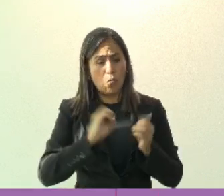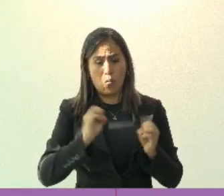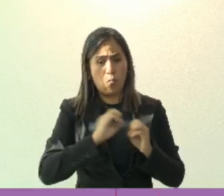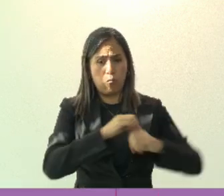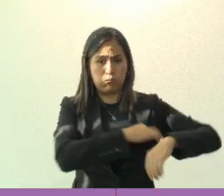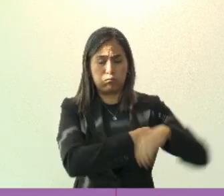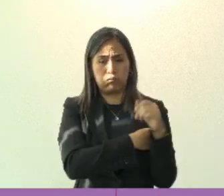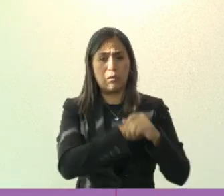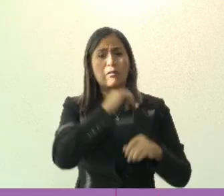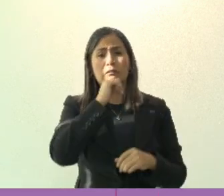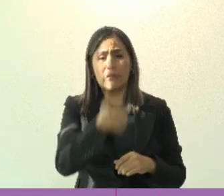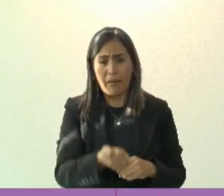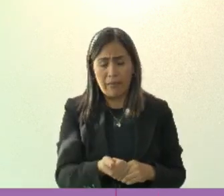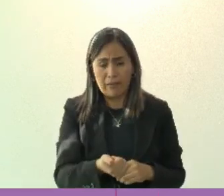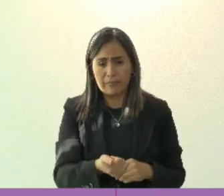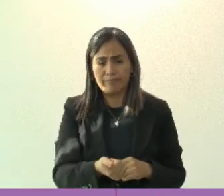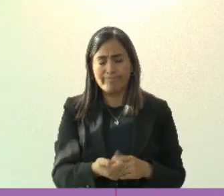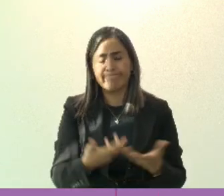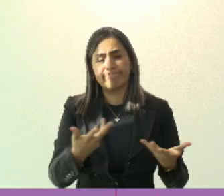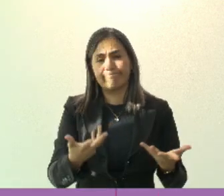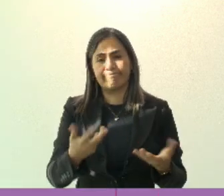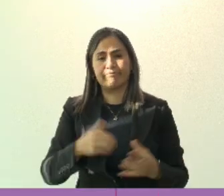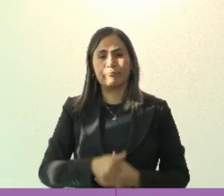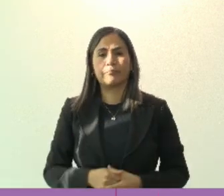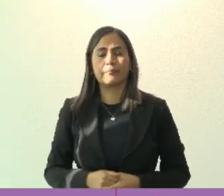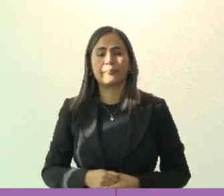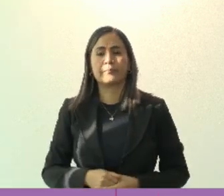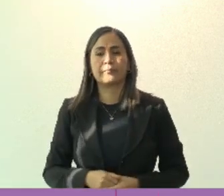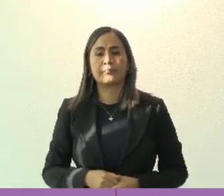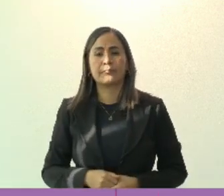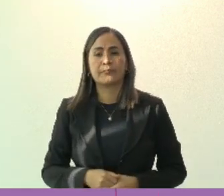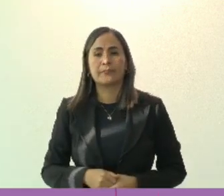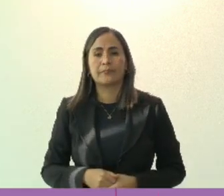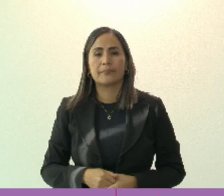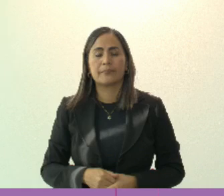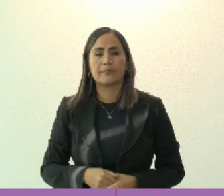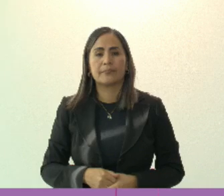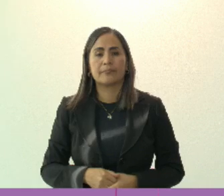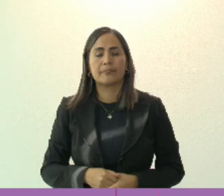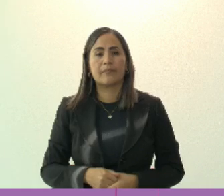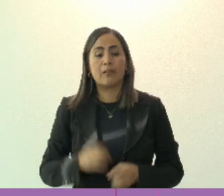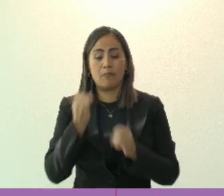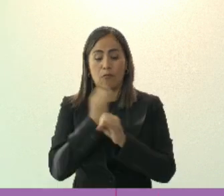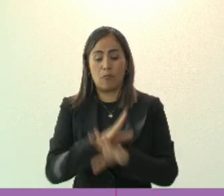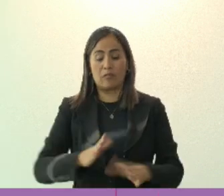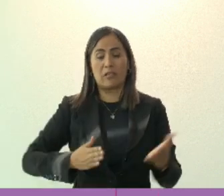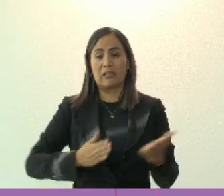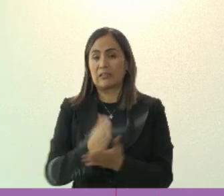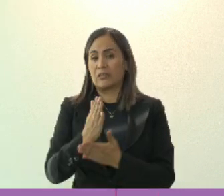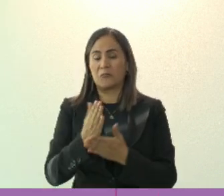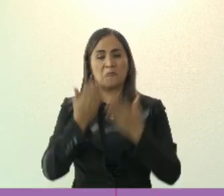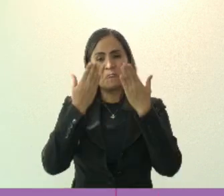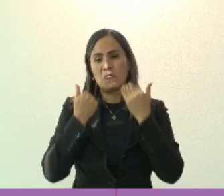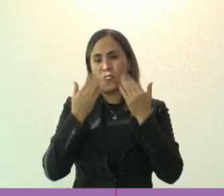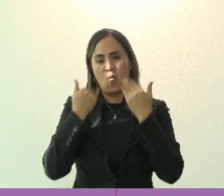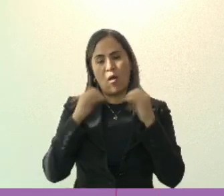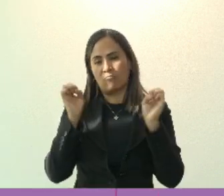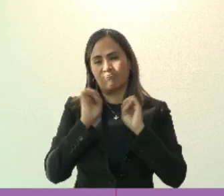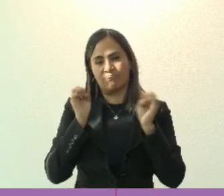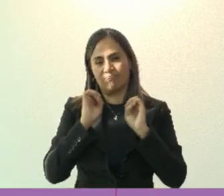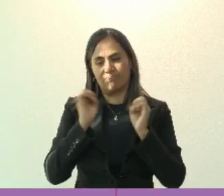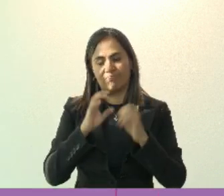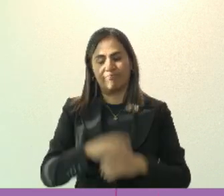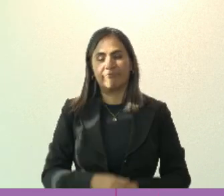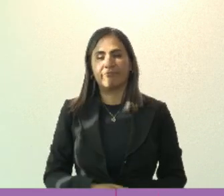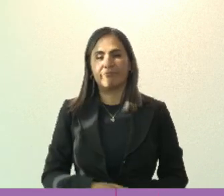pues por supuesto que no vamos a tener ese acceso a la información, ¿no? Pero